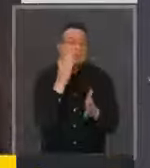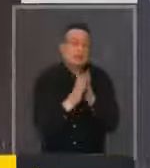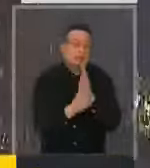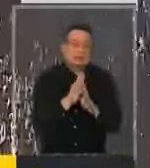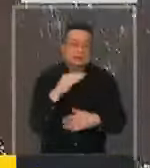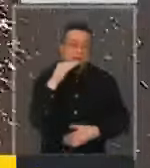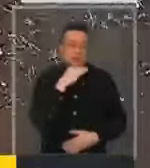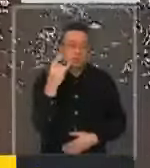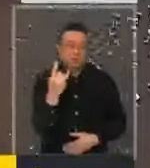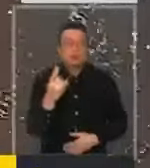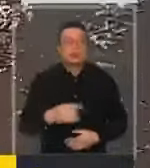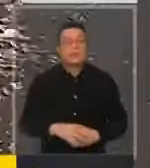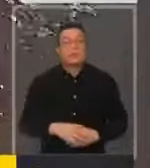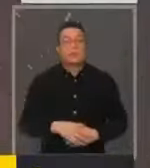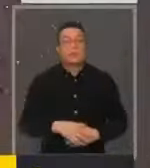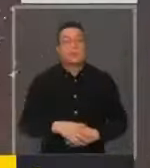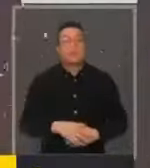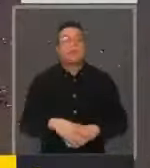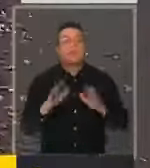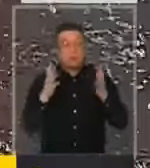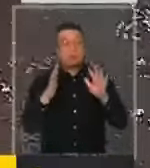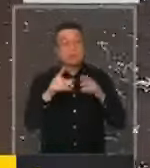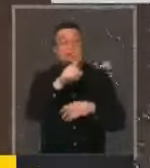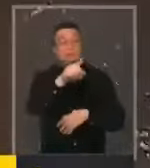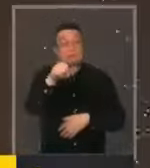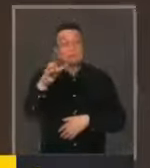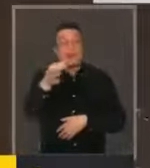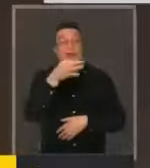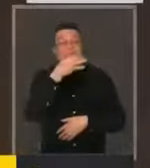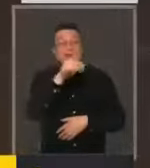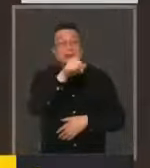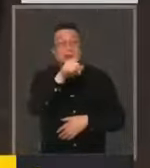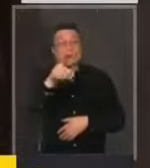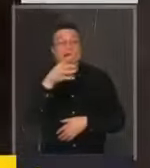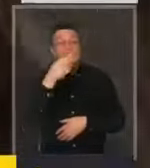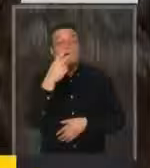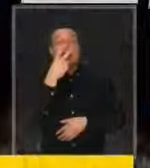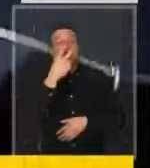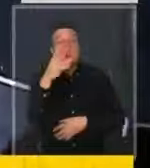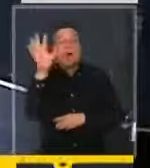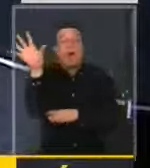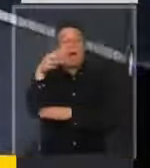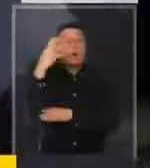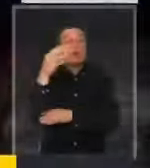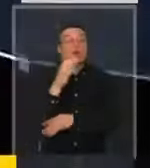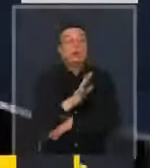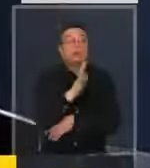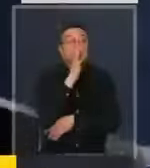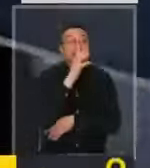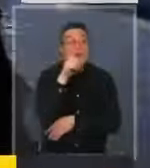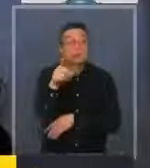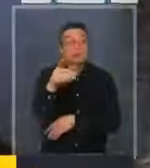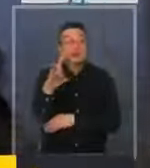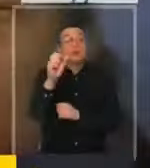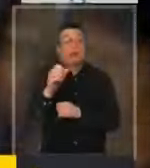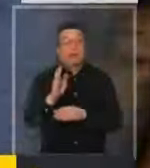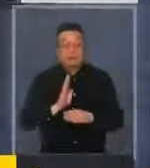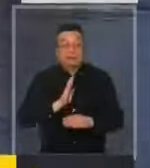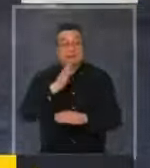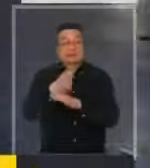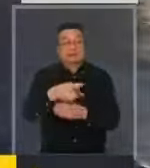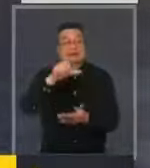Sí, alcalde, parece que ahí, bueno, al menos los vecinos, no sé, Felipe decía que ahí parecía haber visto una ambulancia. El problema es que no sabemos si la ambulancia va a ser capaz de llegar a este